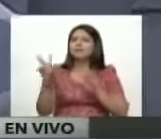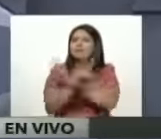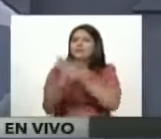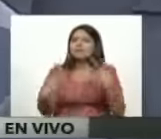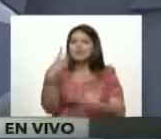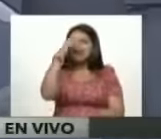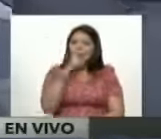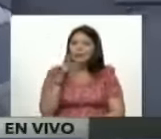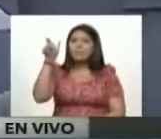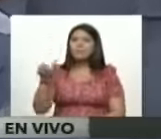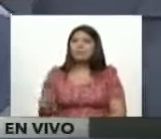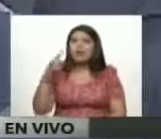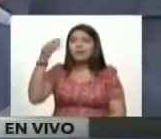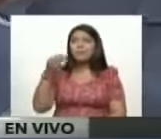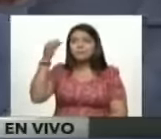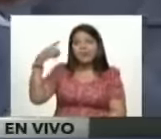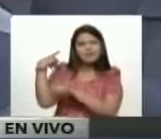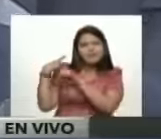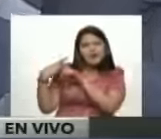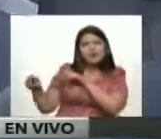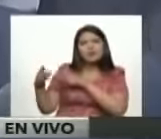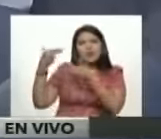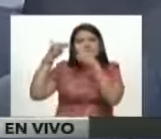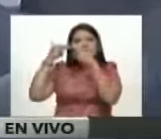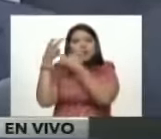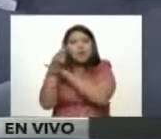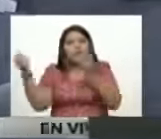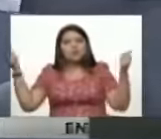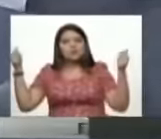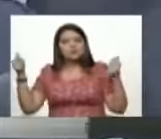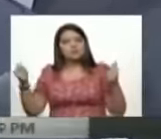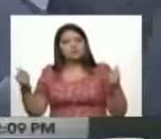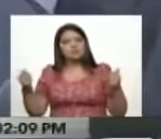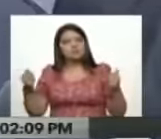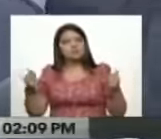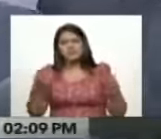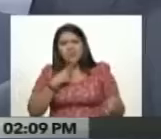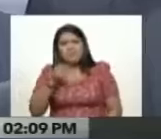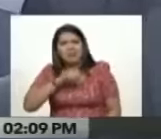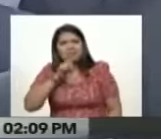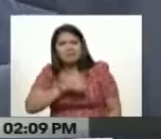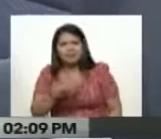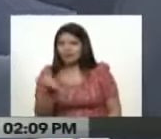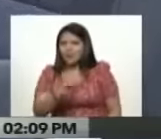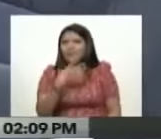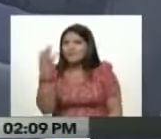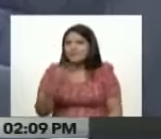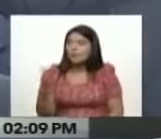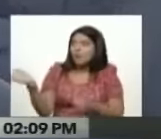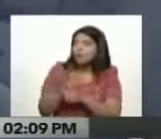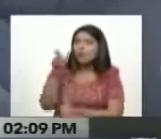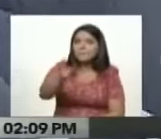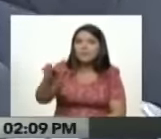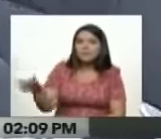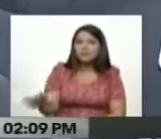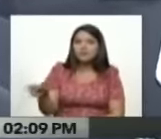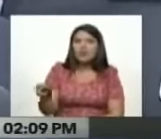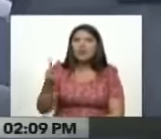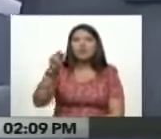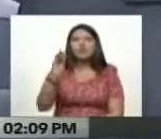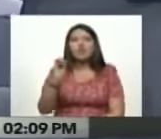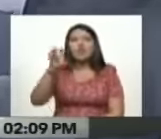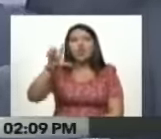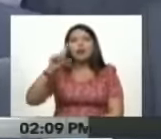el que opinara distinto se lo secuestraban y se lo llevaban y lo desaparecían. Eso no es mentira, es una verdad. Más de 3.000 hemos encontrado personas. Encontramos a Noel Rodríguez